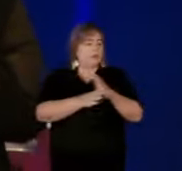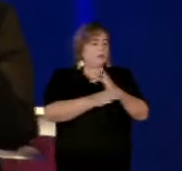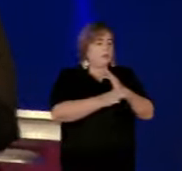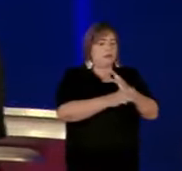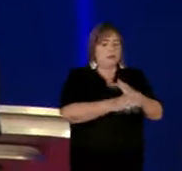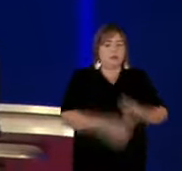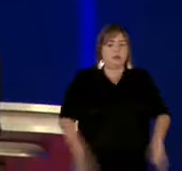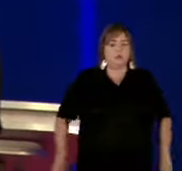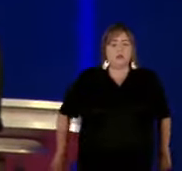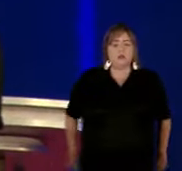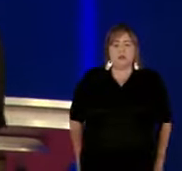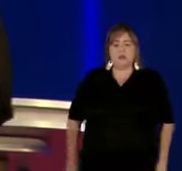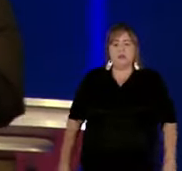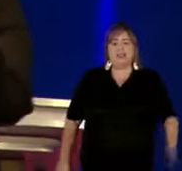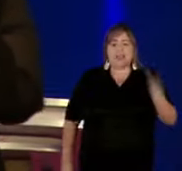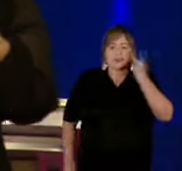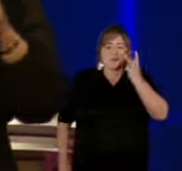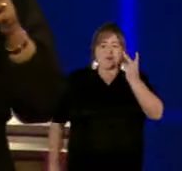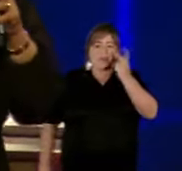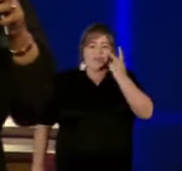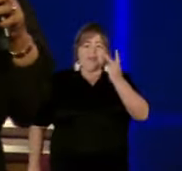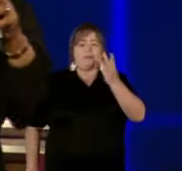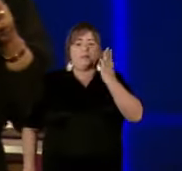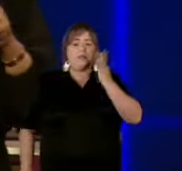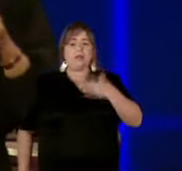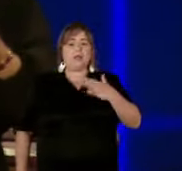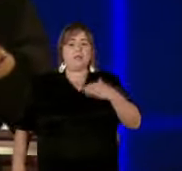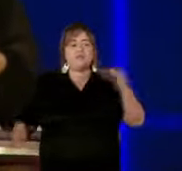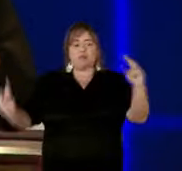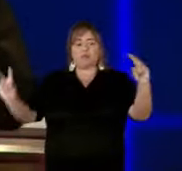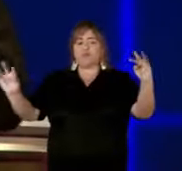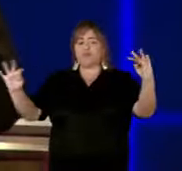Fuente, qué bueno verte, mi amor. Pendiente acá.